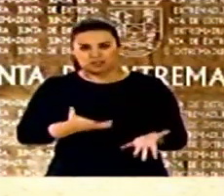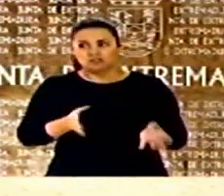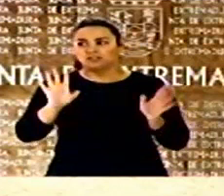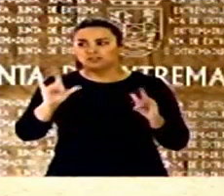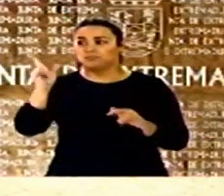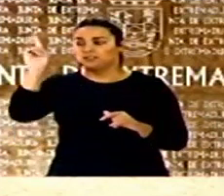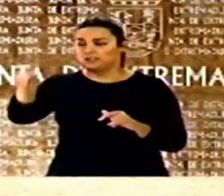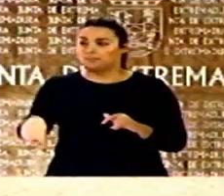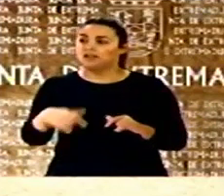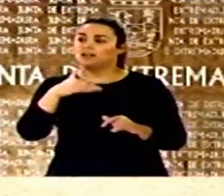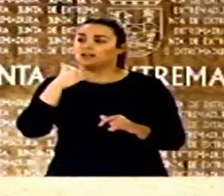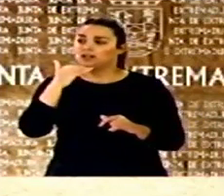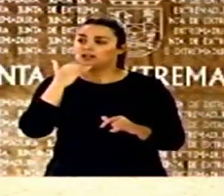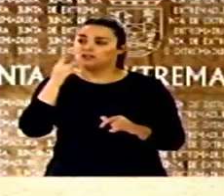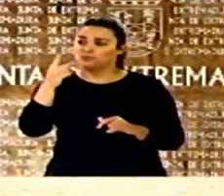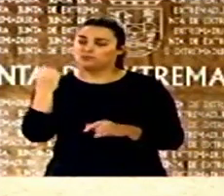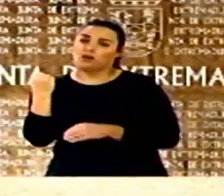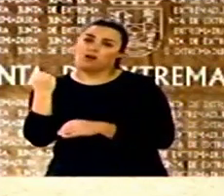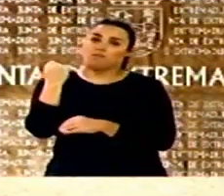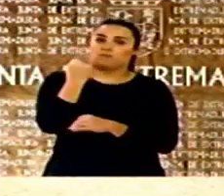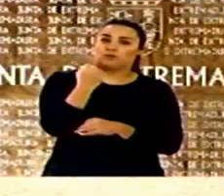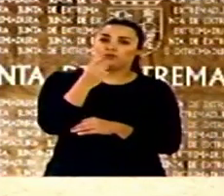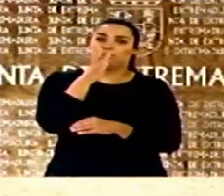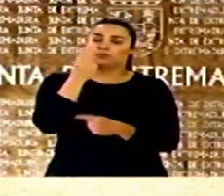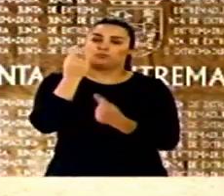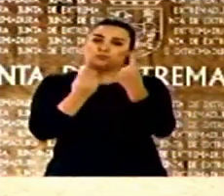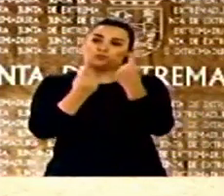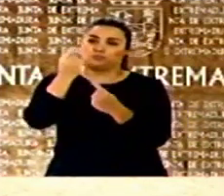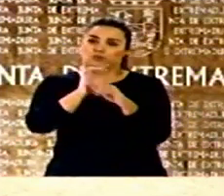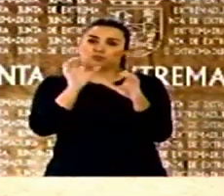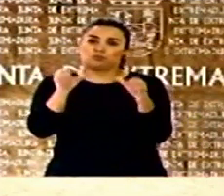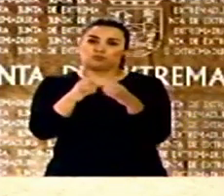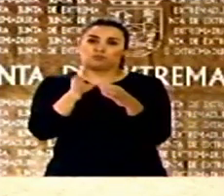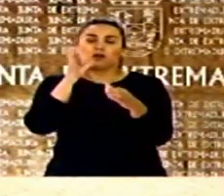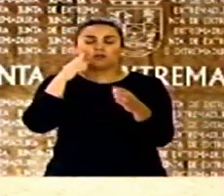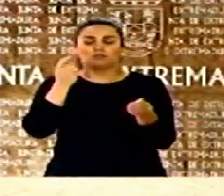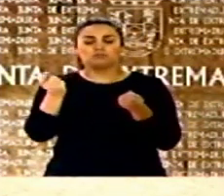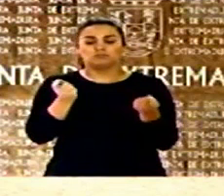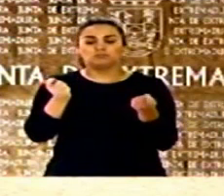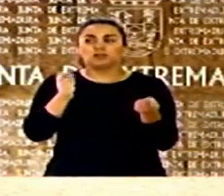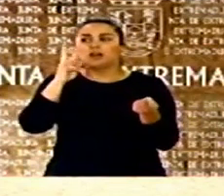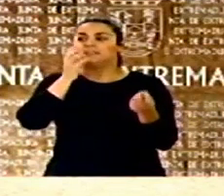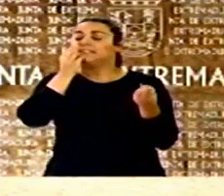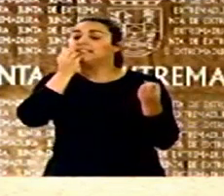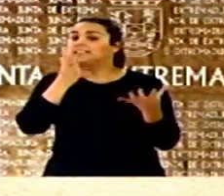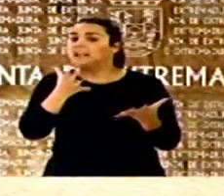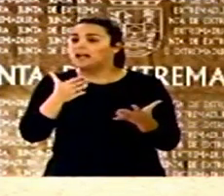¿Idoia? No la he visto. No la he visto. Yo no me hago una foto con Otegi en mi vida. Vamos.